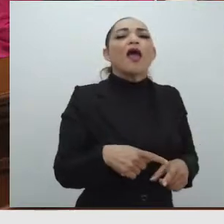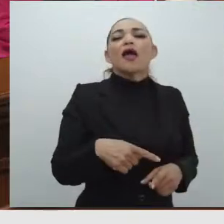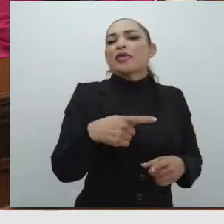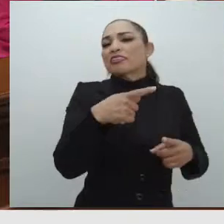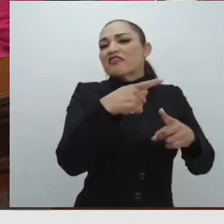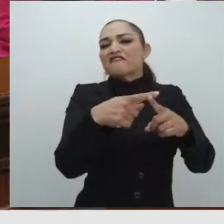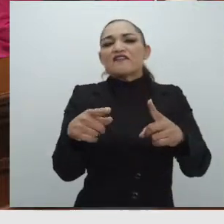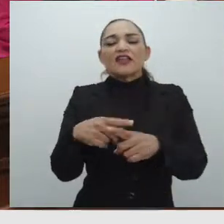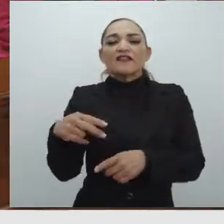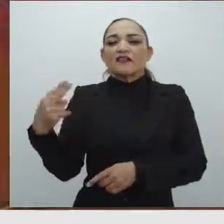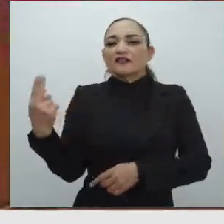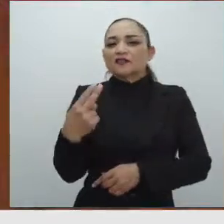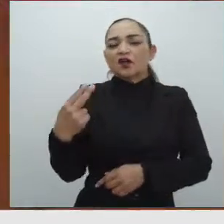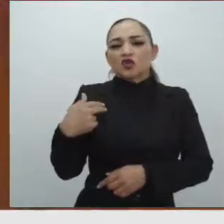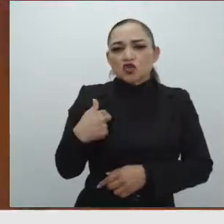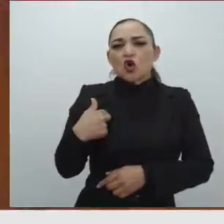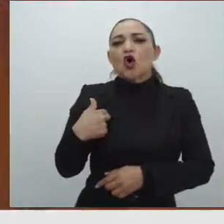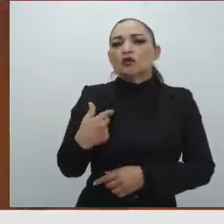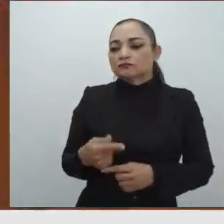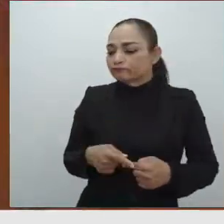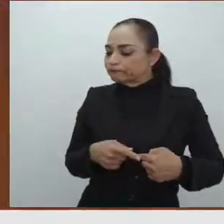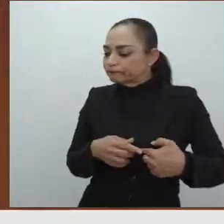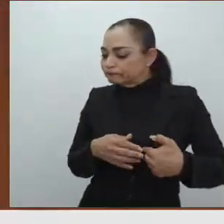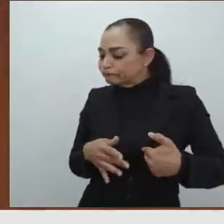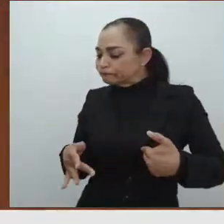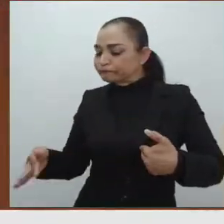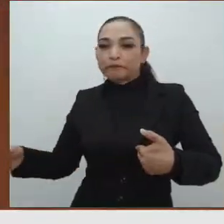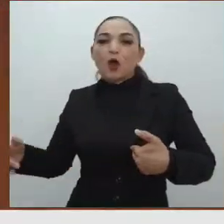tengo un mes en coordinación con la diputada